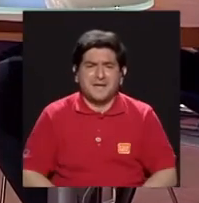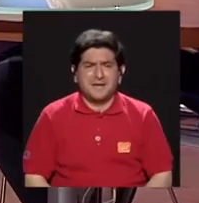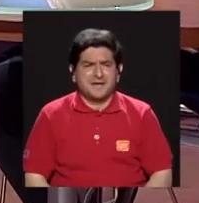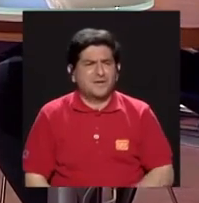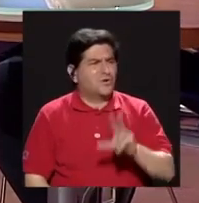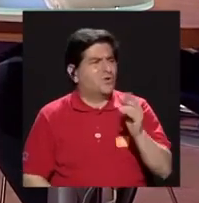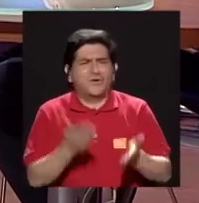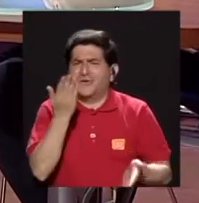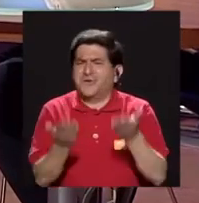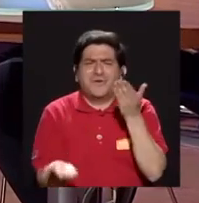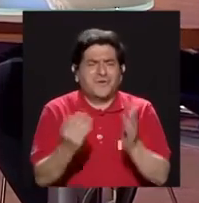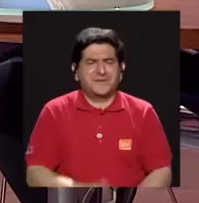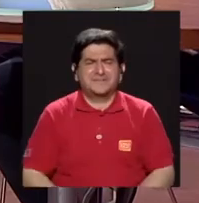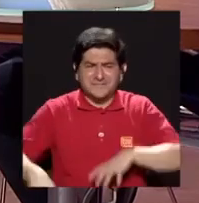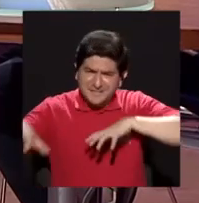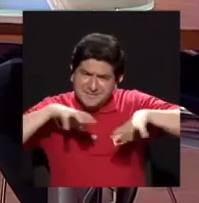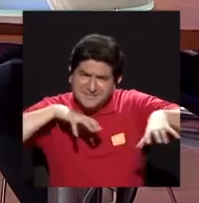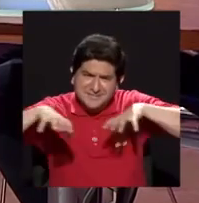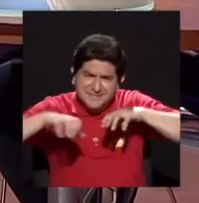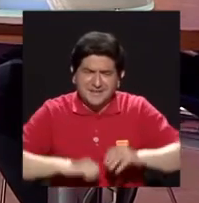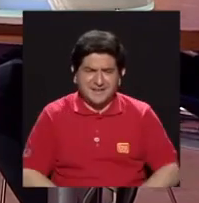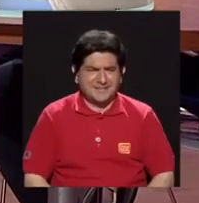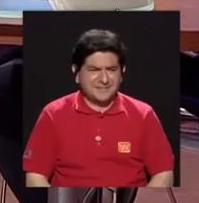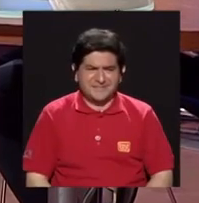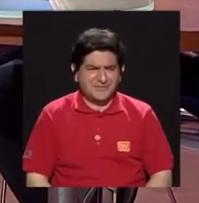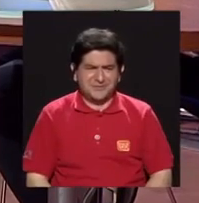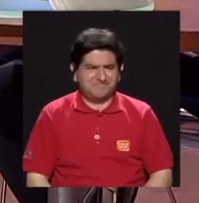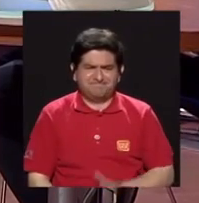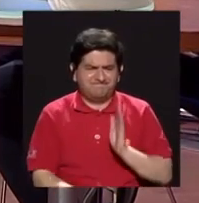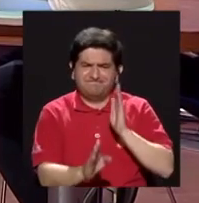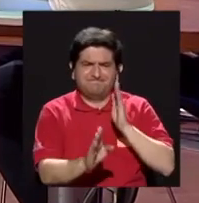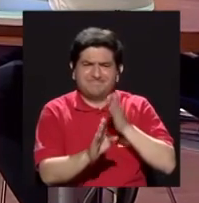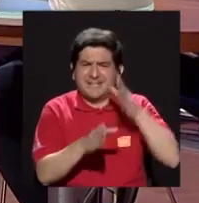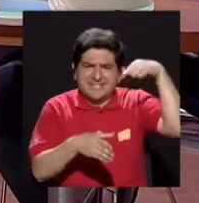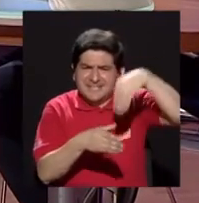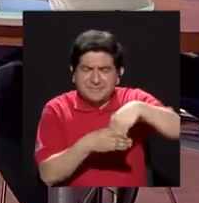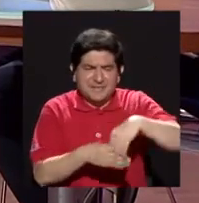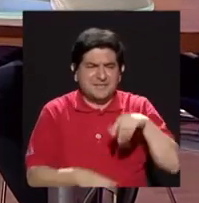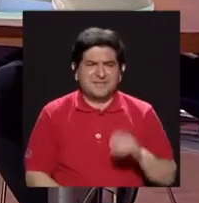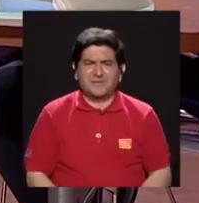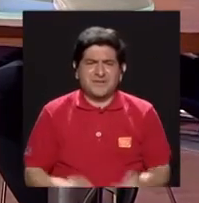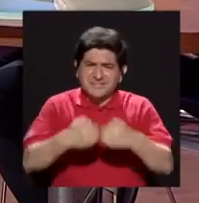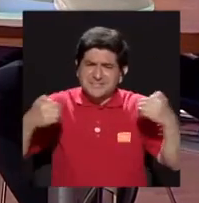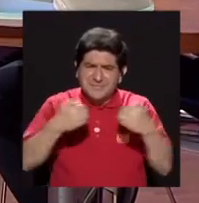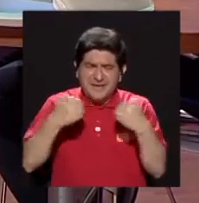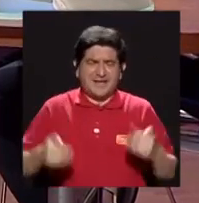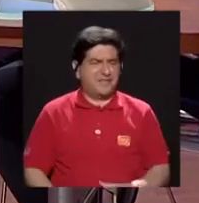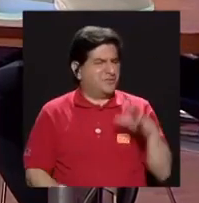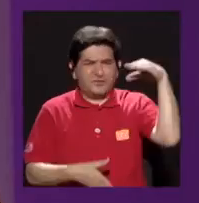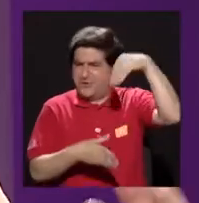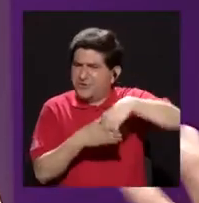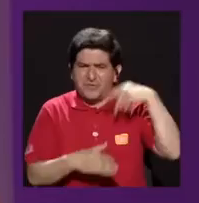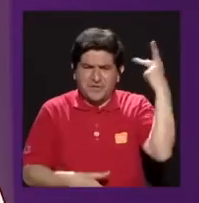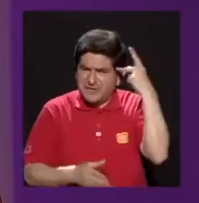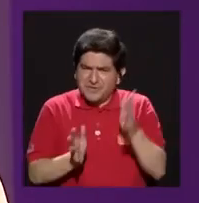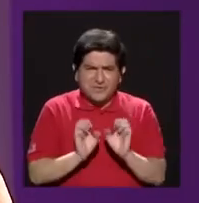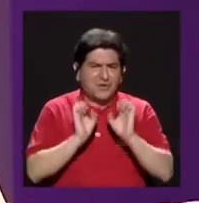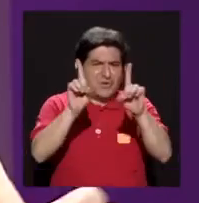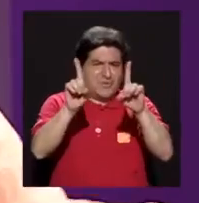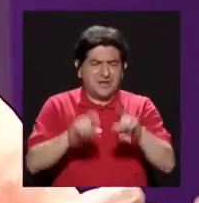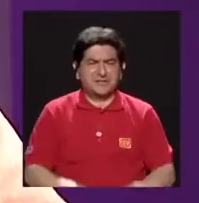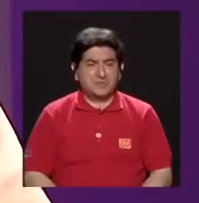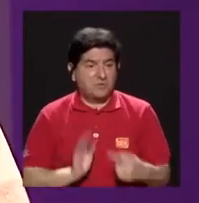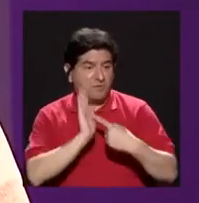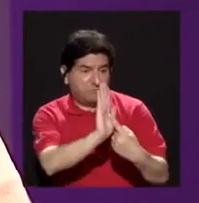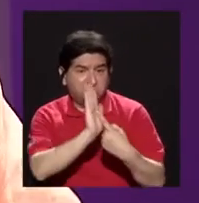no son digamos esos actos, ¿verdad? Son como aislados, eso no está integrado en una política educativa, ¿verdad? Que haga ver que